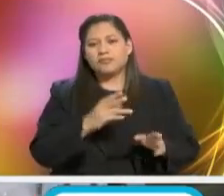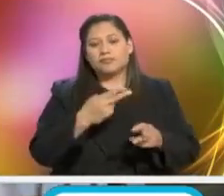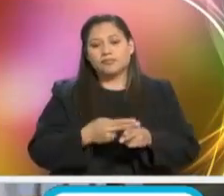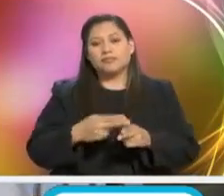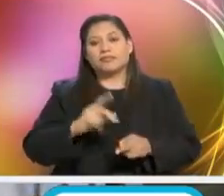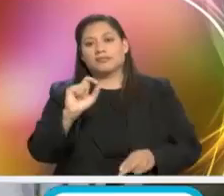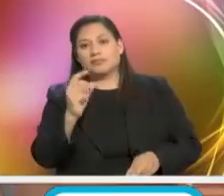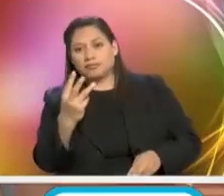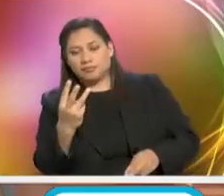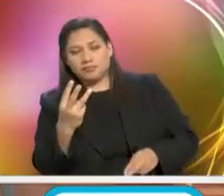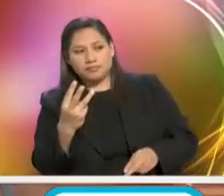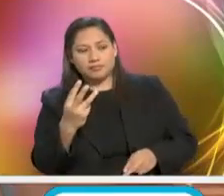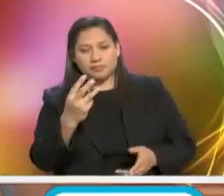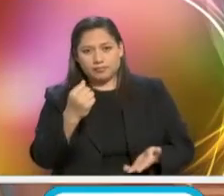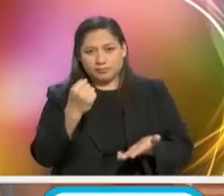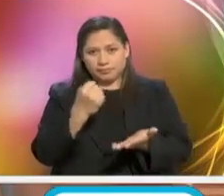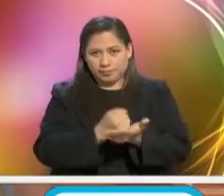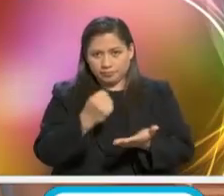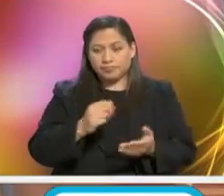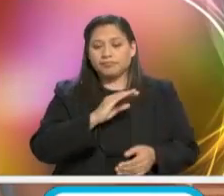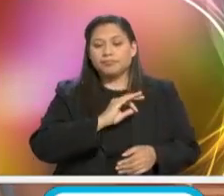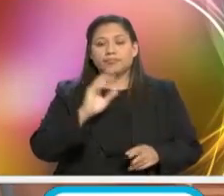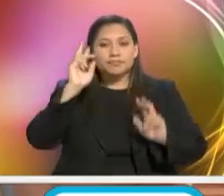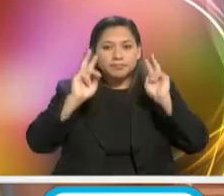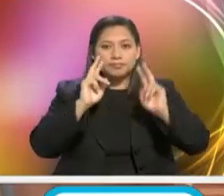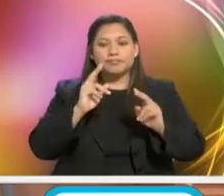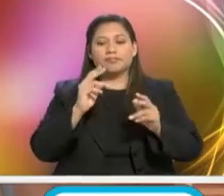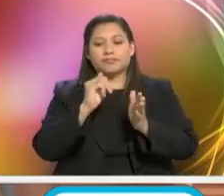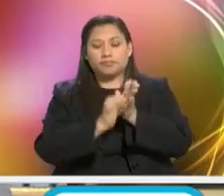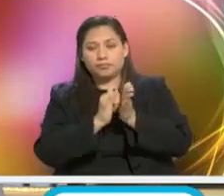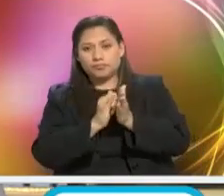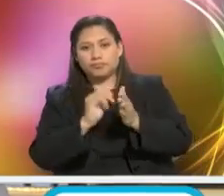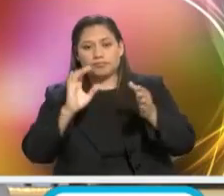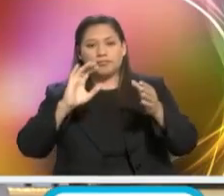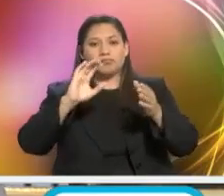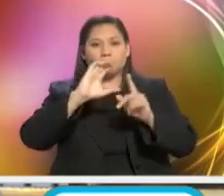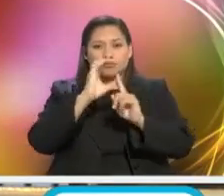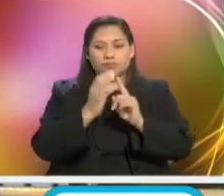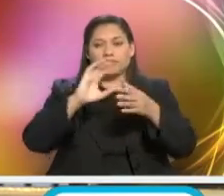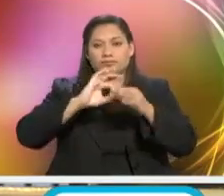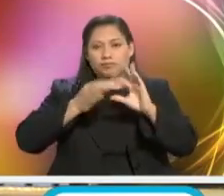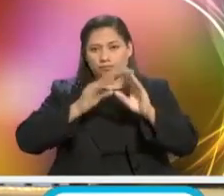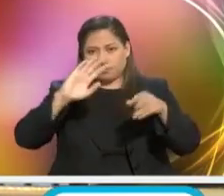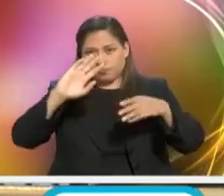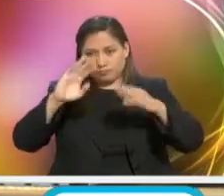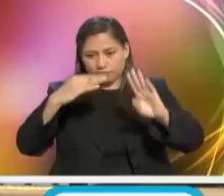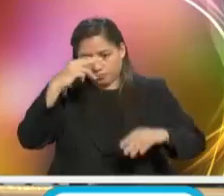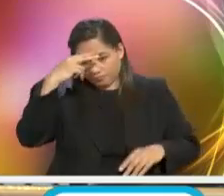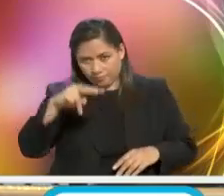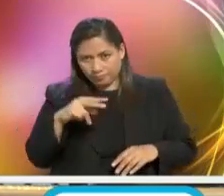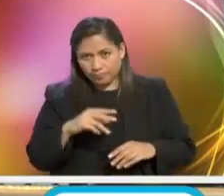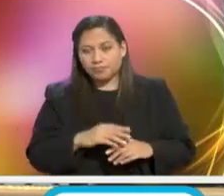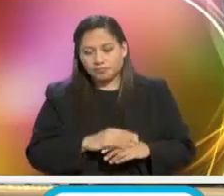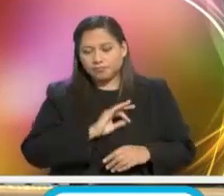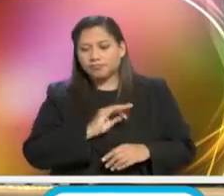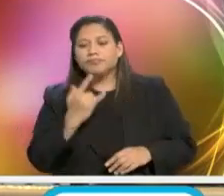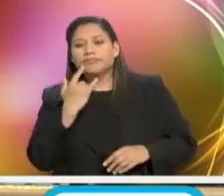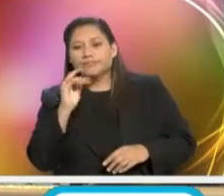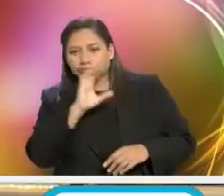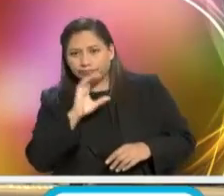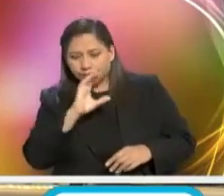se armó el asunto. La cuestión es que podemos visitar el canal de YouTube del Comité Olímpico Mexicano también, ¿no? Visiten,